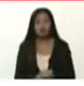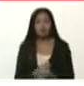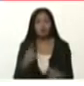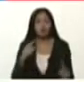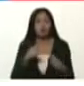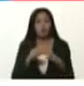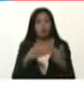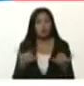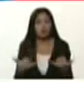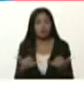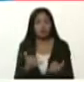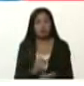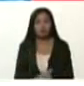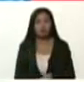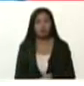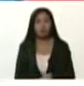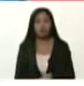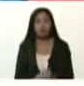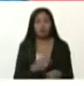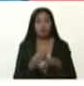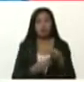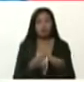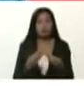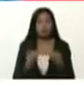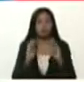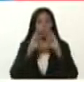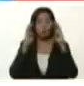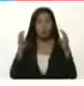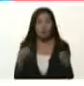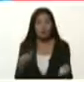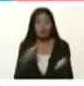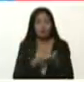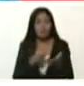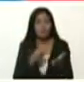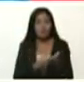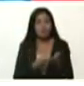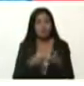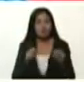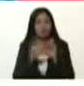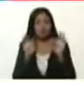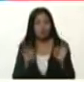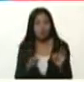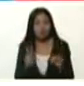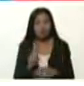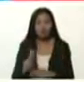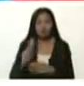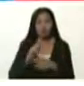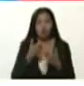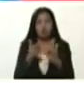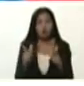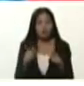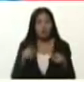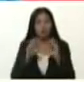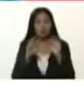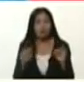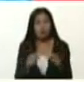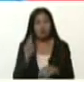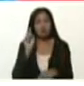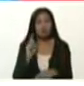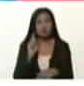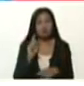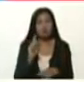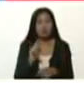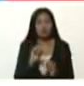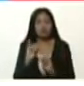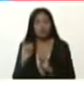asignando como modalidad de inversión para su uso libre en las necesidades de